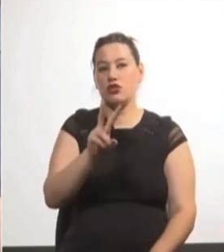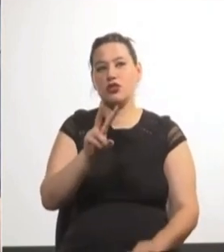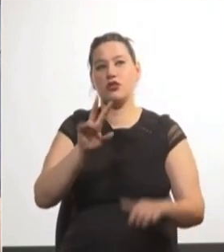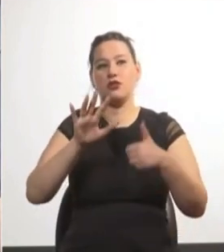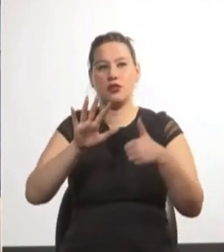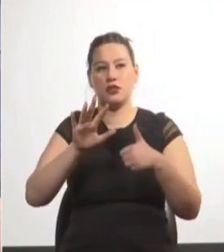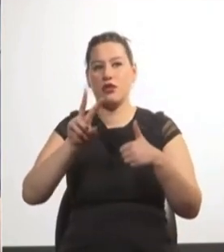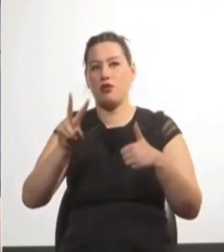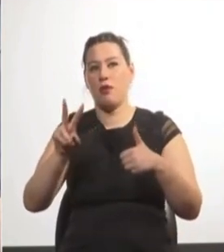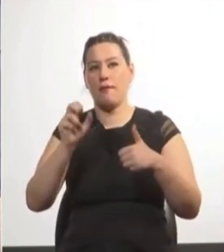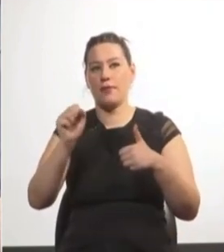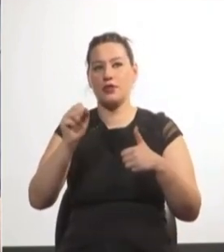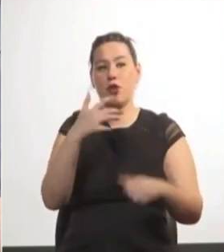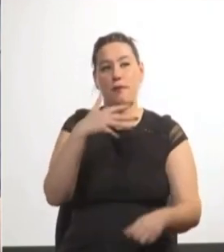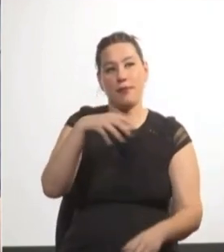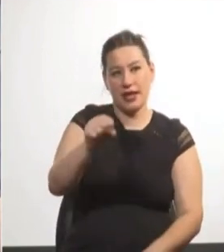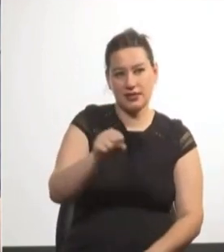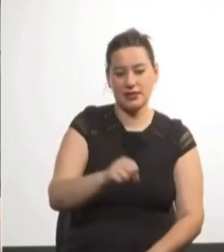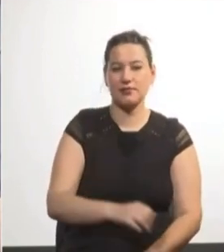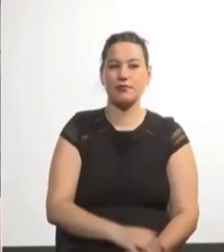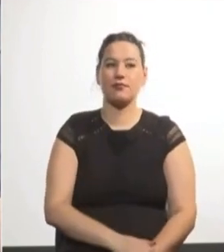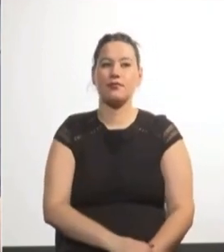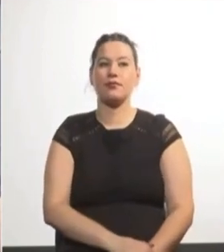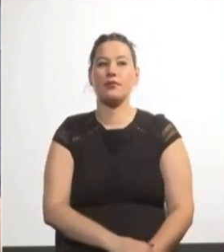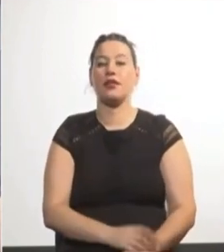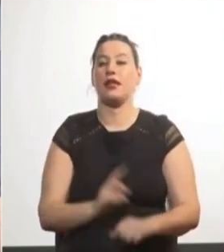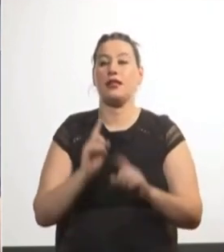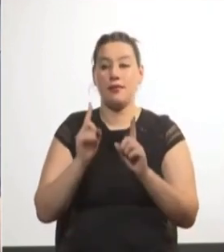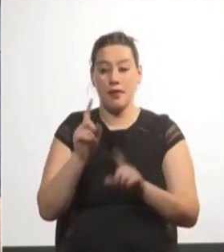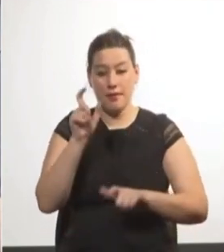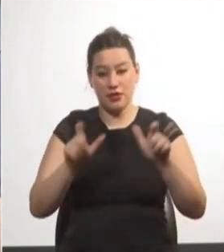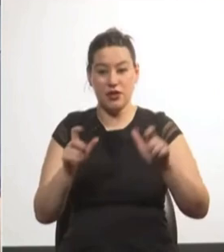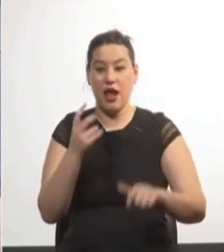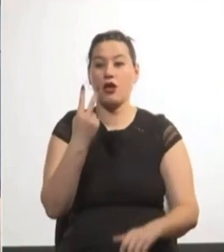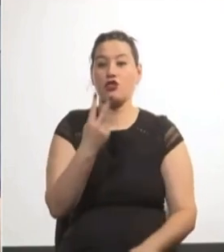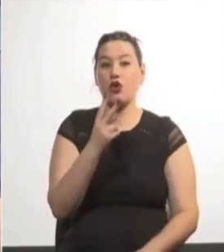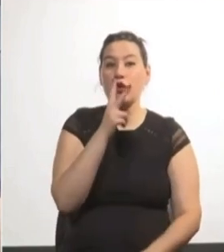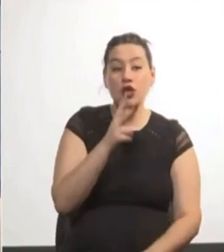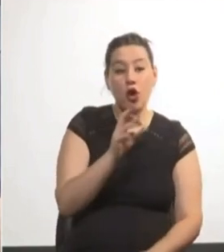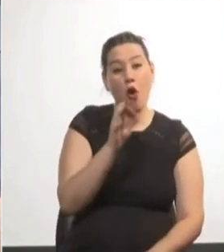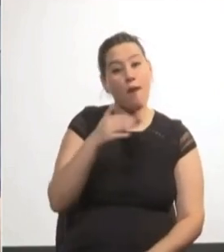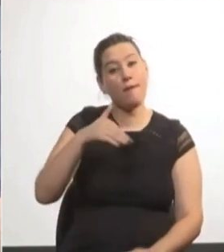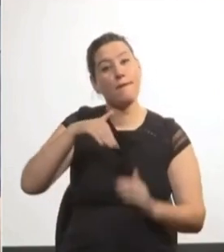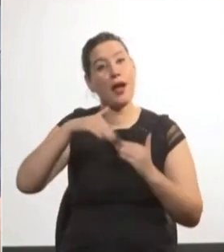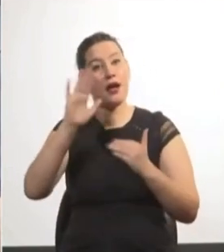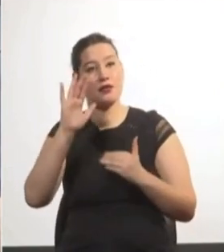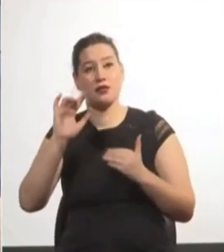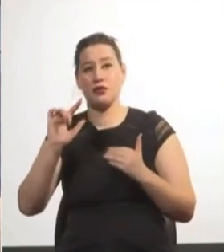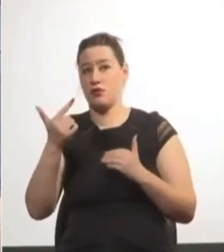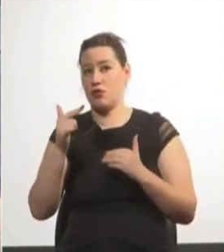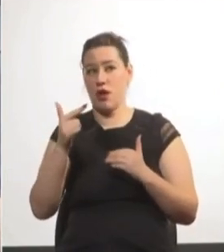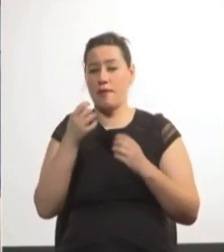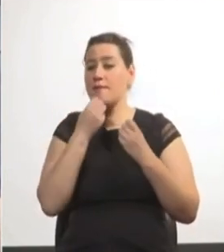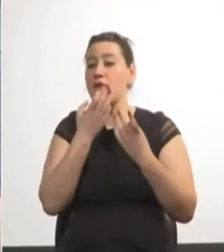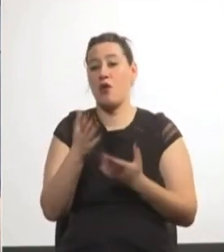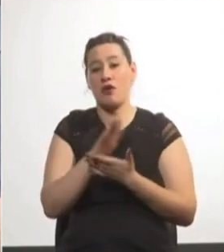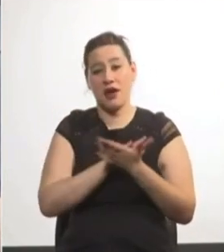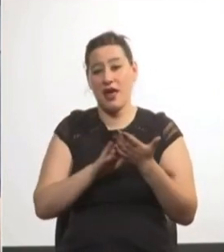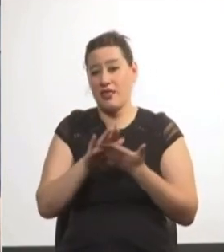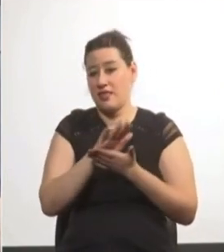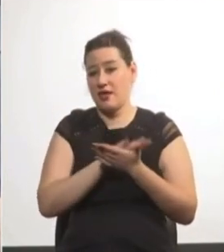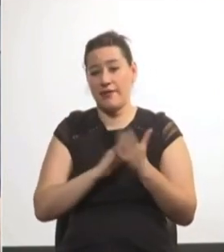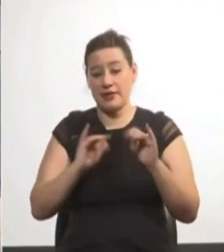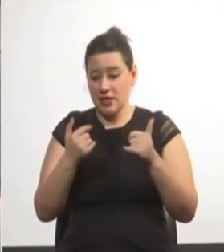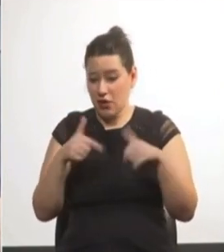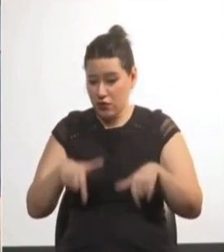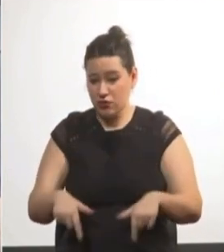262 pesos más. Y los que tienen 2 hijos o más no van a tener ninguna mejora porque ya hoy